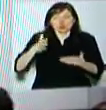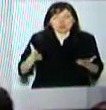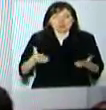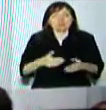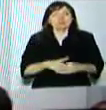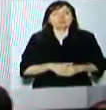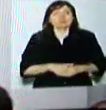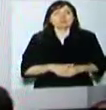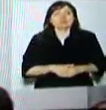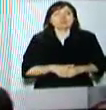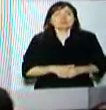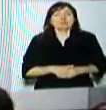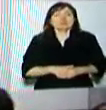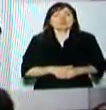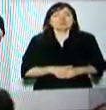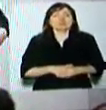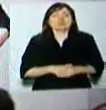que quiero